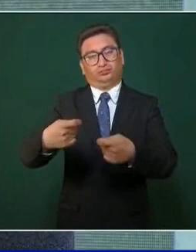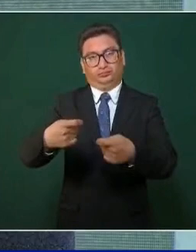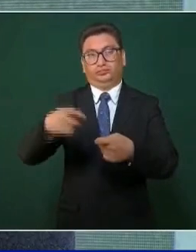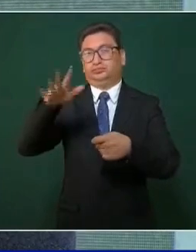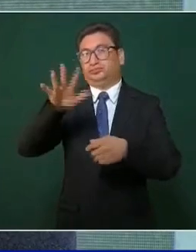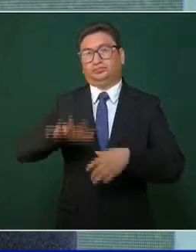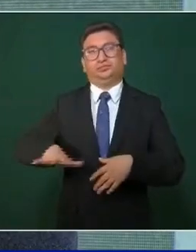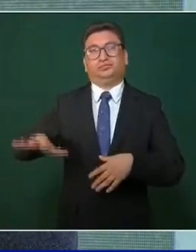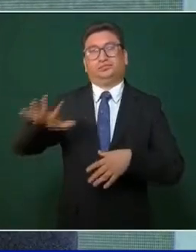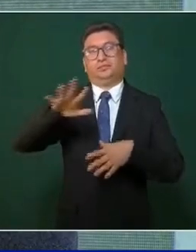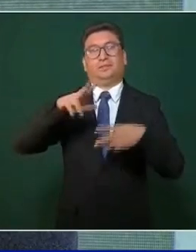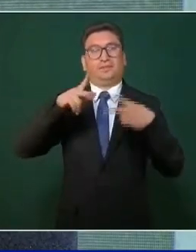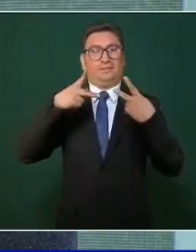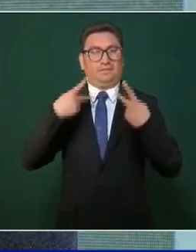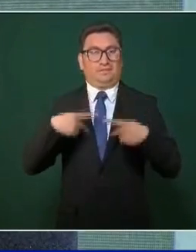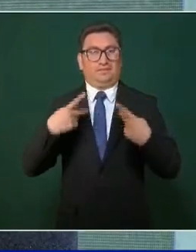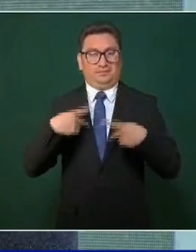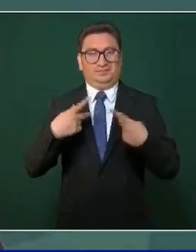prehispánicas,